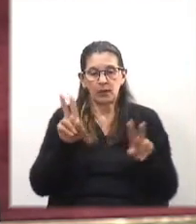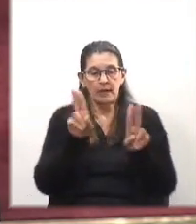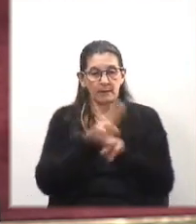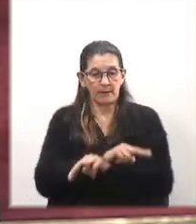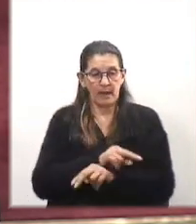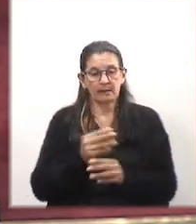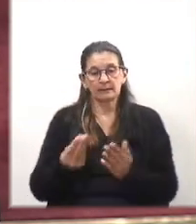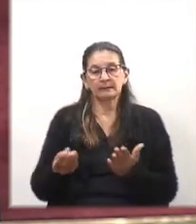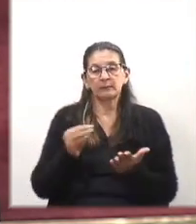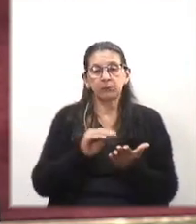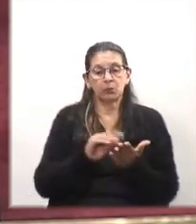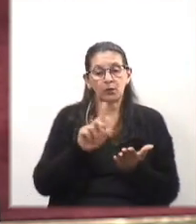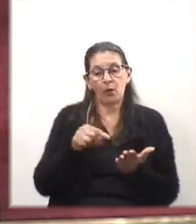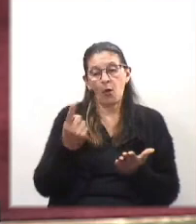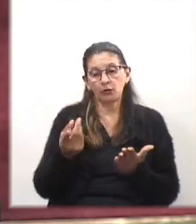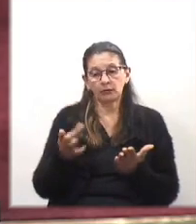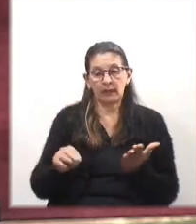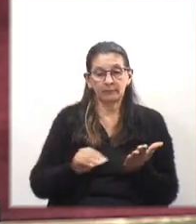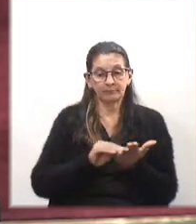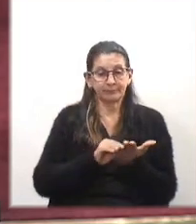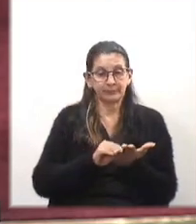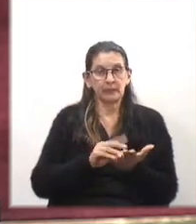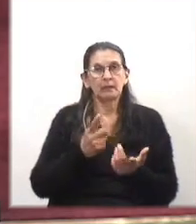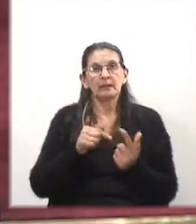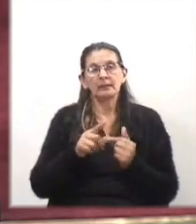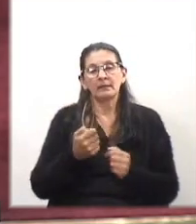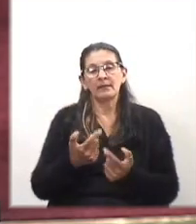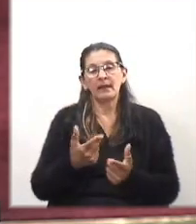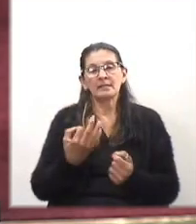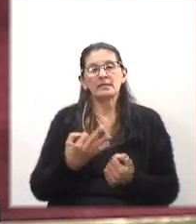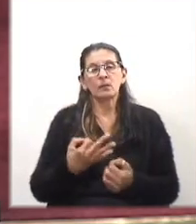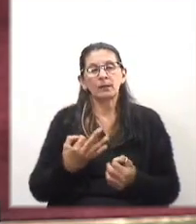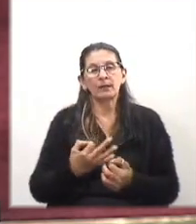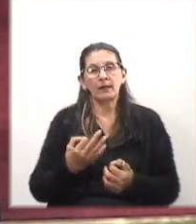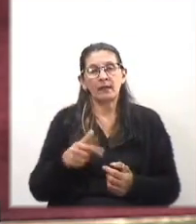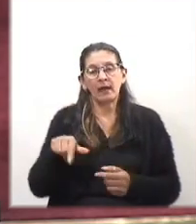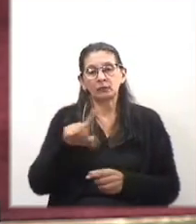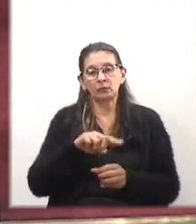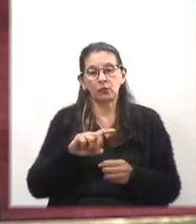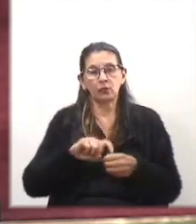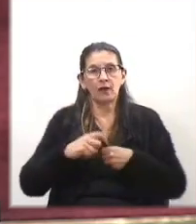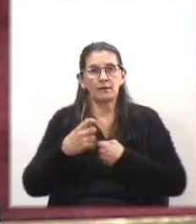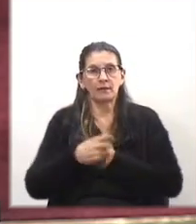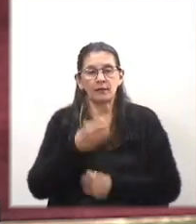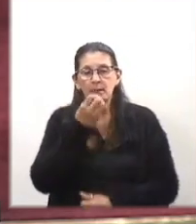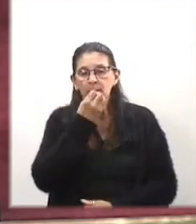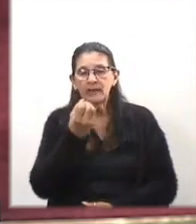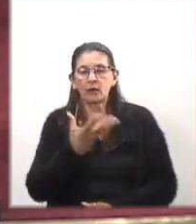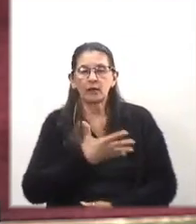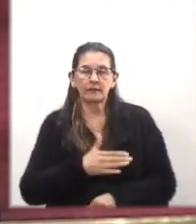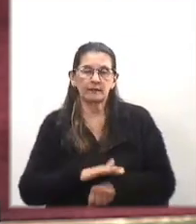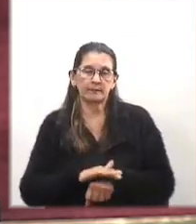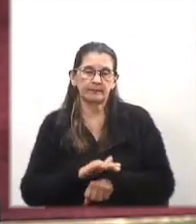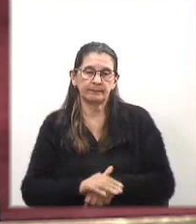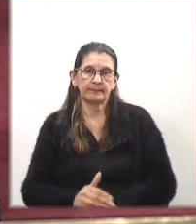una alternativa. Esta última consiste en asegurar a los afiliados pudieran tener mejores